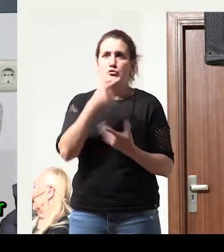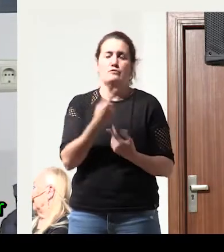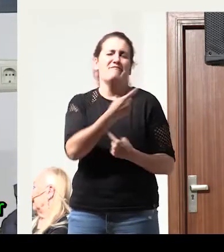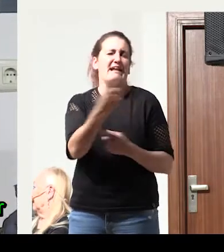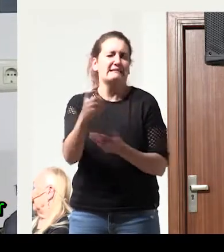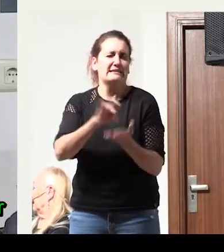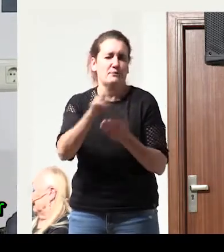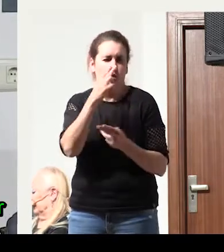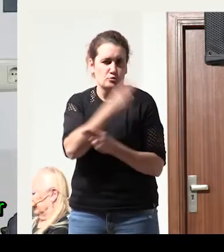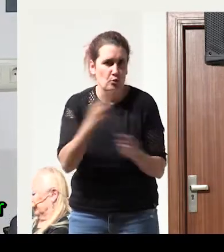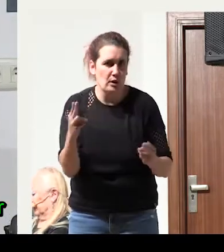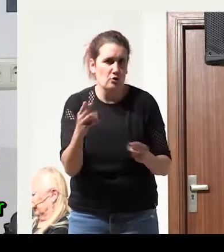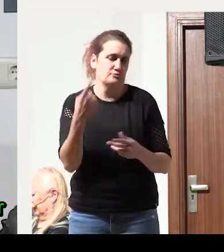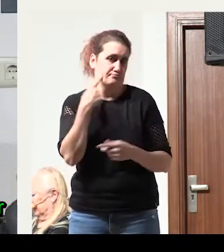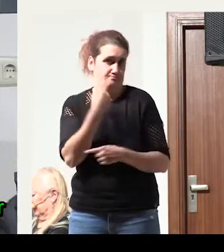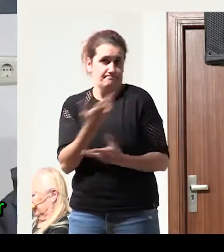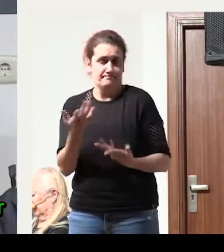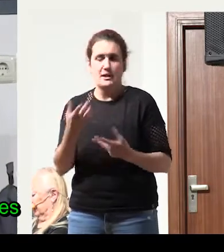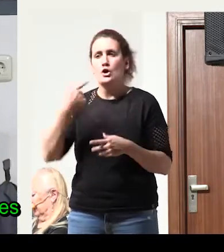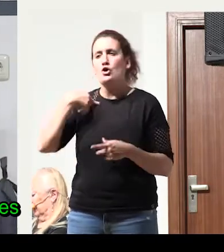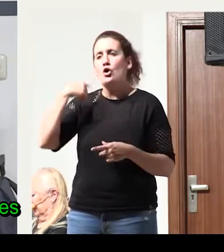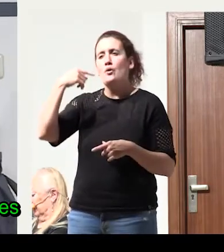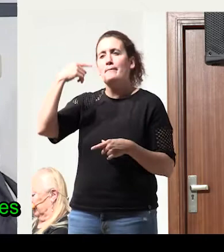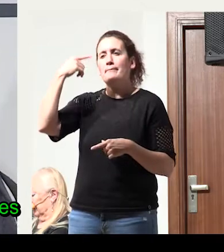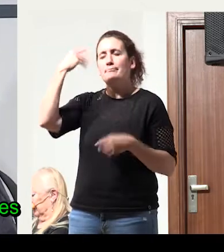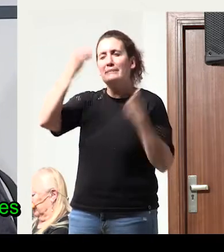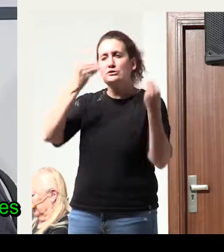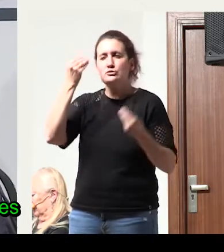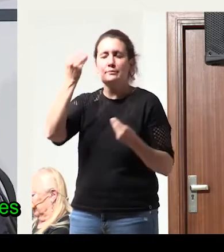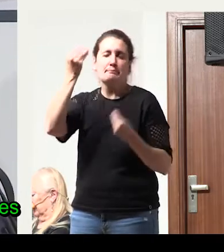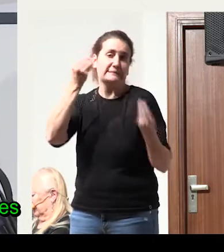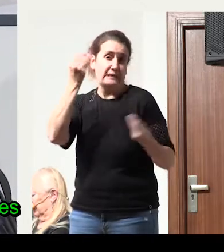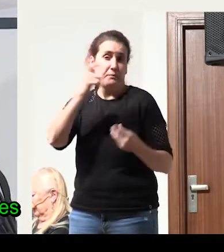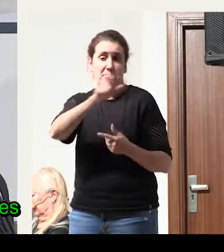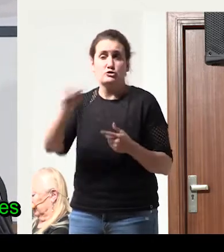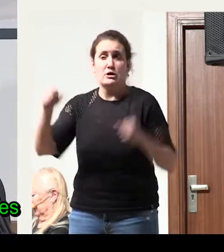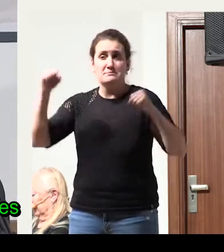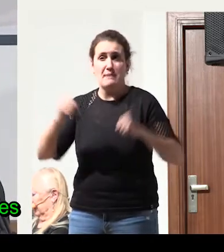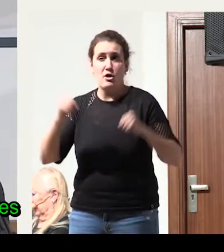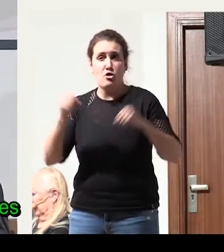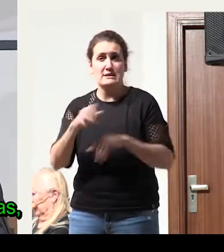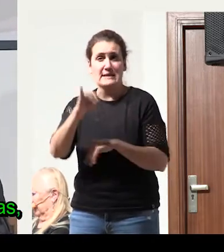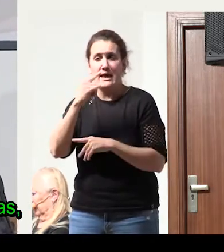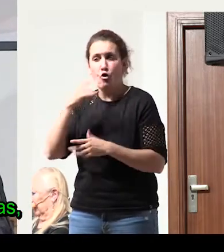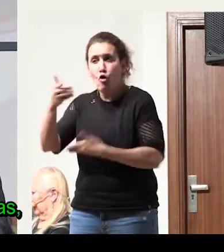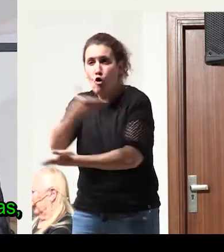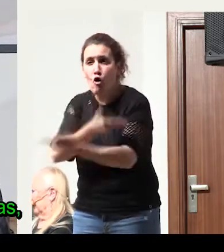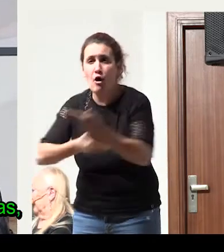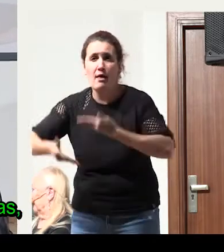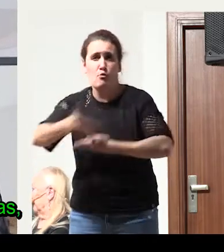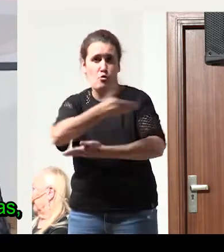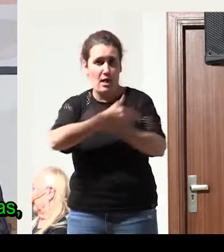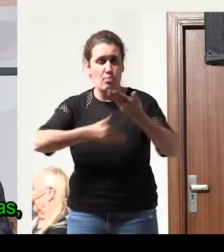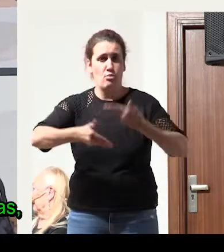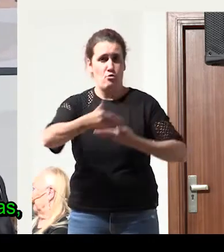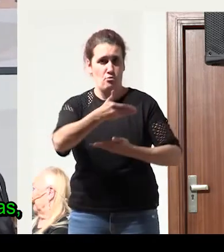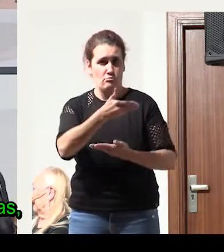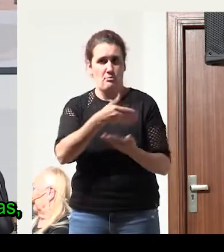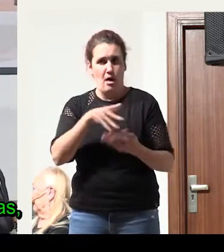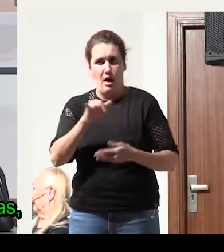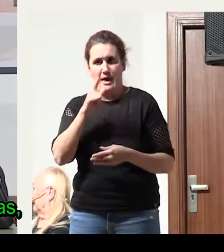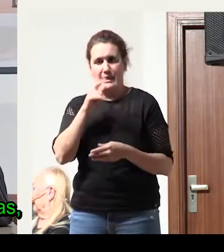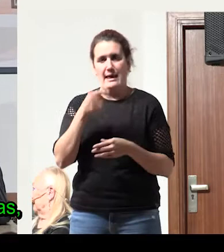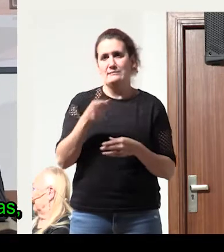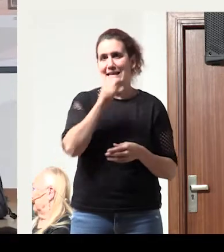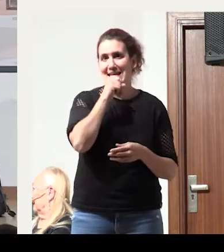sé, yo creo que hay que pensar que puede haber una parte de personas mayores que están colaborando en el cuidado de nietos o nietas o de